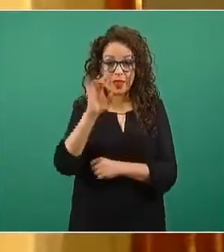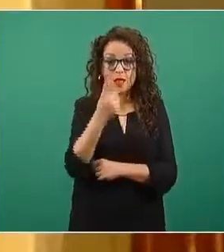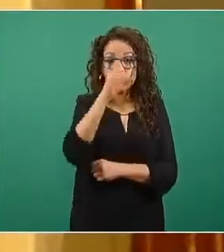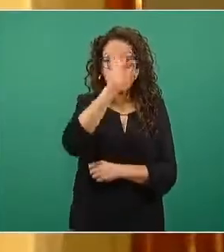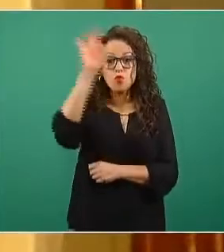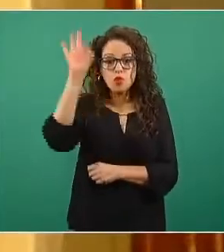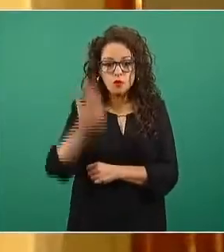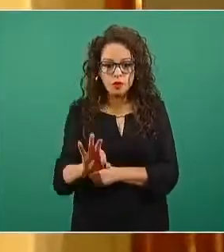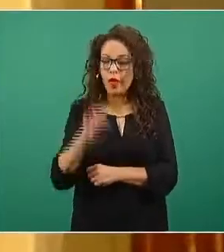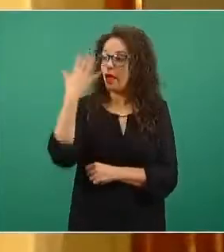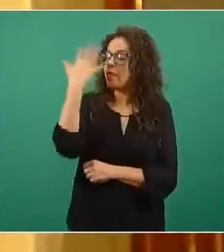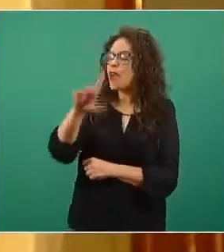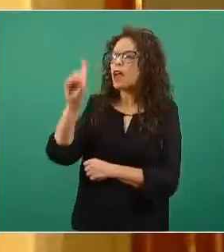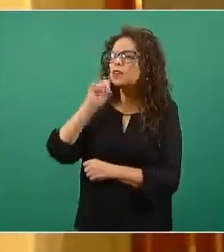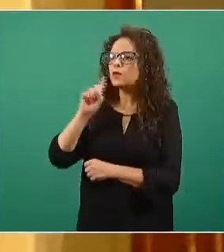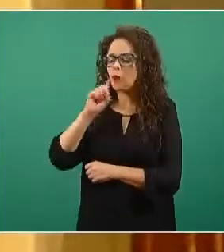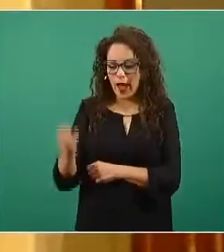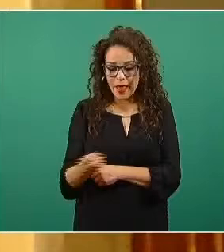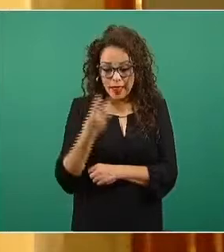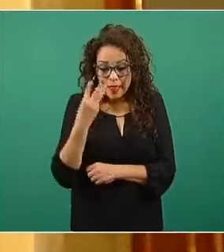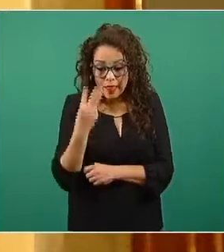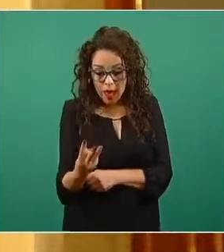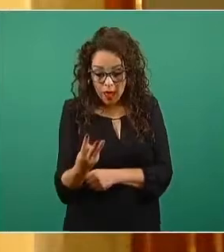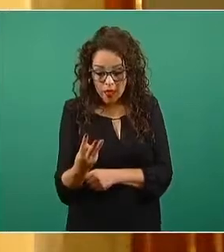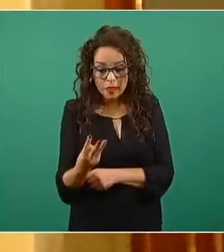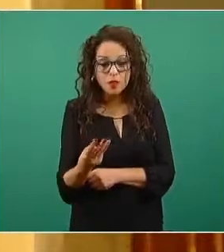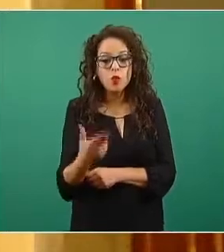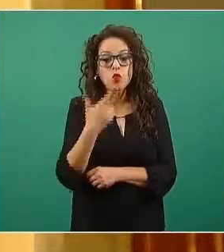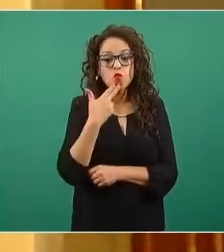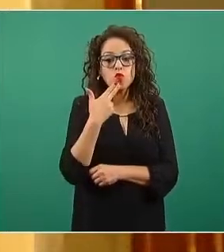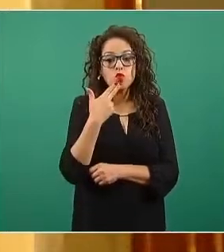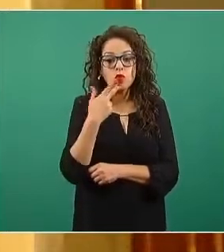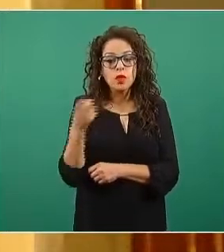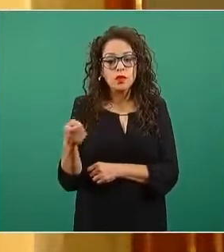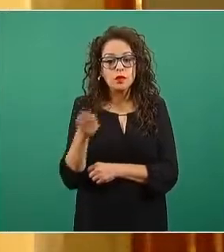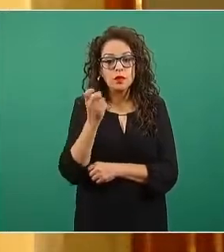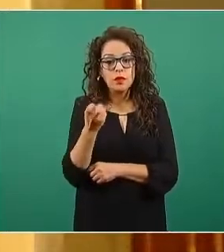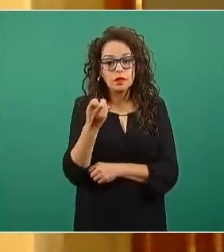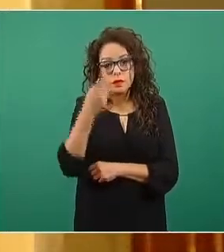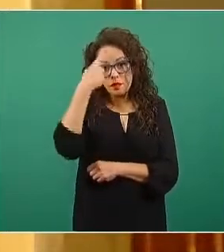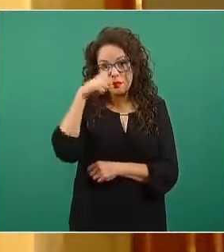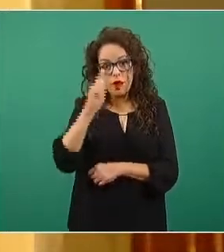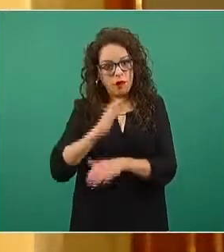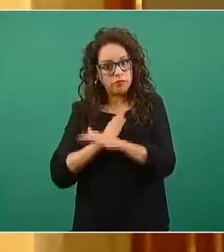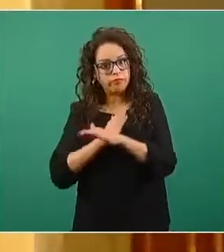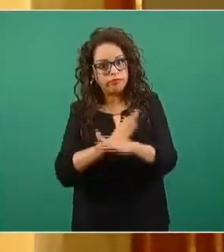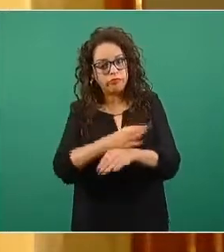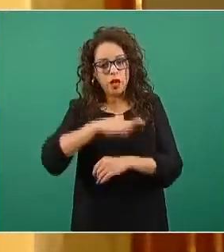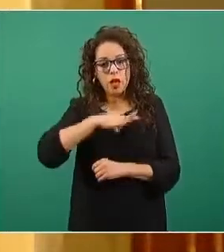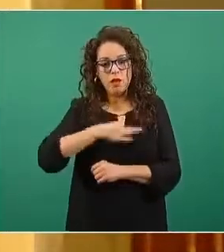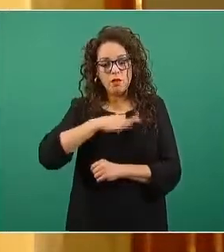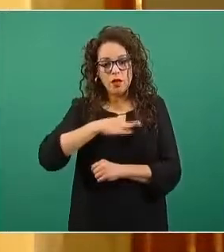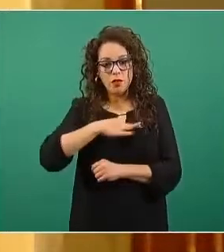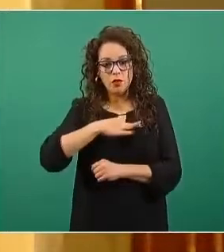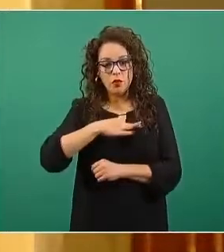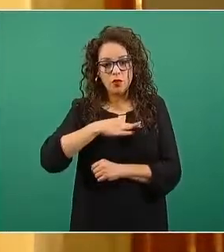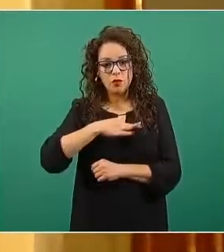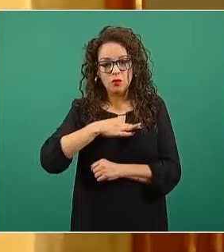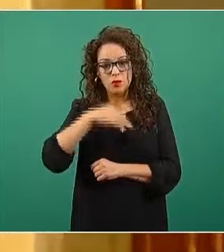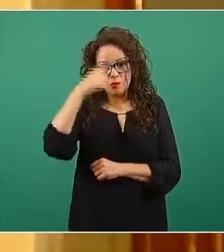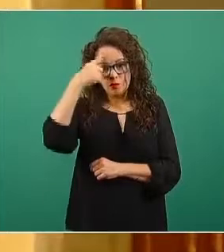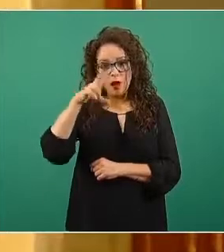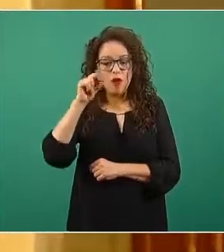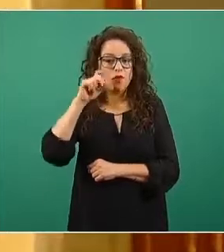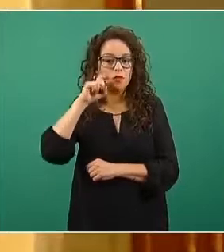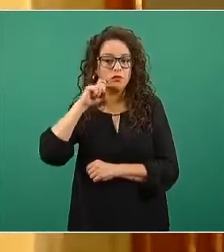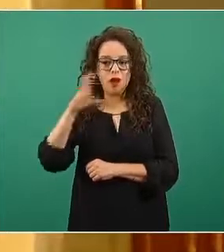cada 10 mujeres en este grupo de edad utilizan este método para prevenir infecciones de transmisión sexual. Y a lo mejor